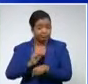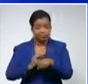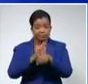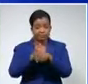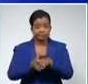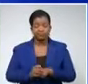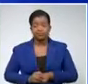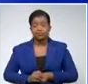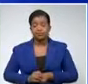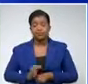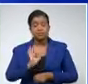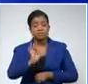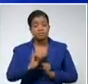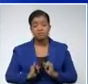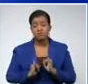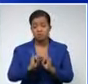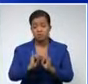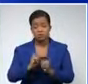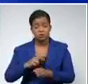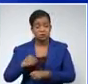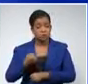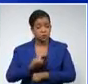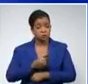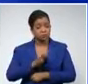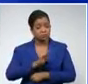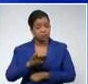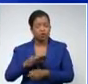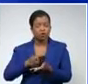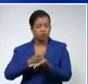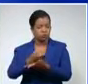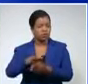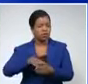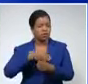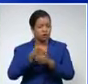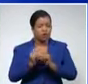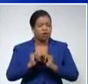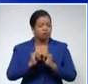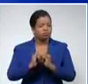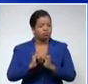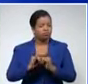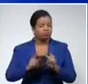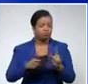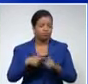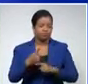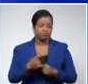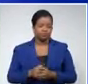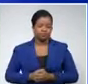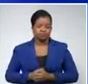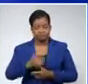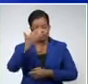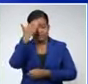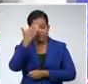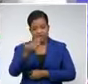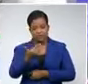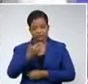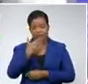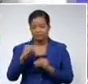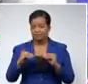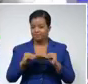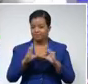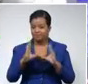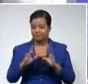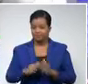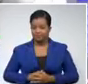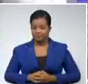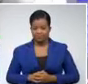son las informaciones que tenemos, doctor. Continuaremos actualizando en próximas emisiones. Gracias y buenos días.